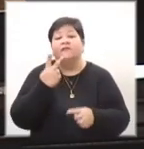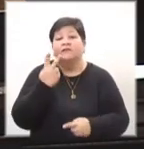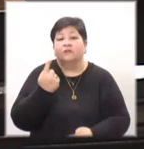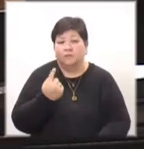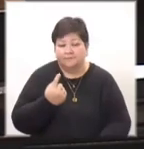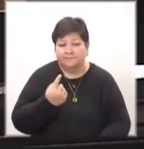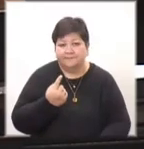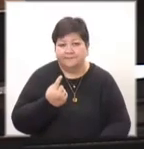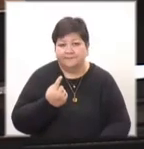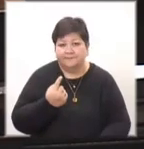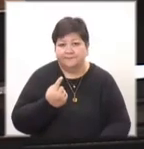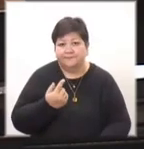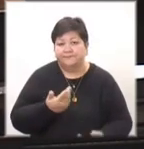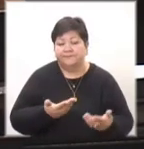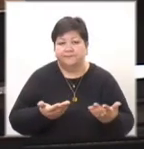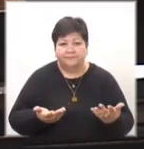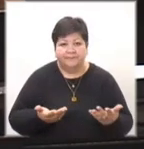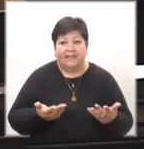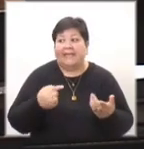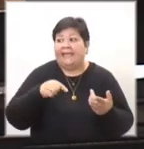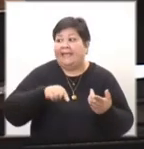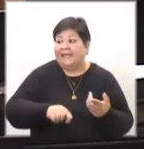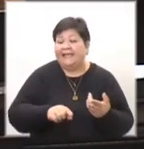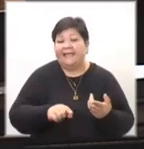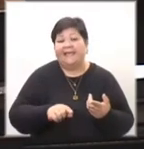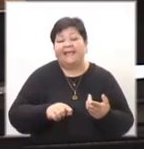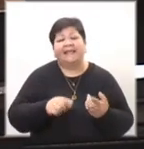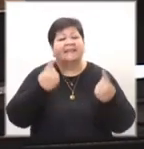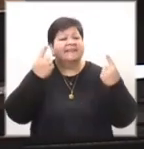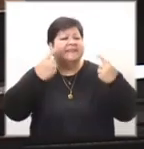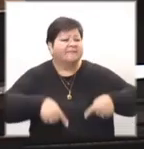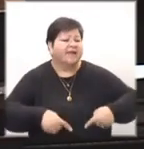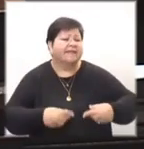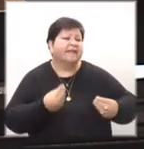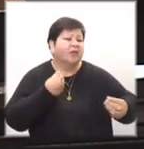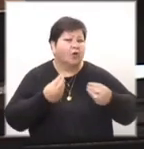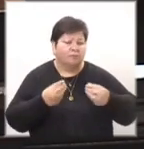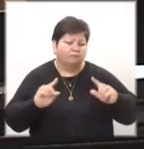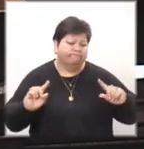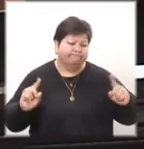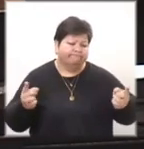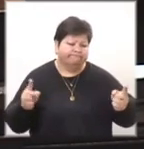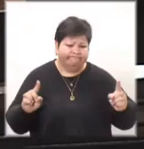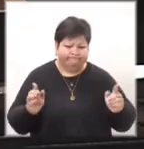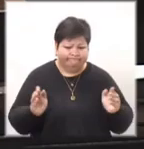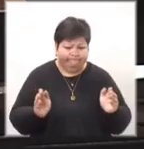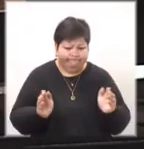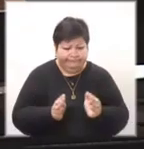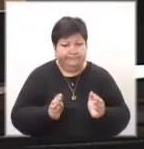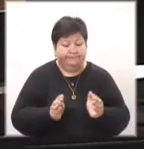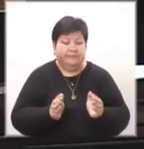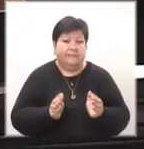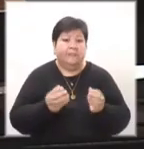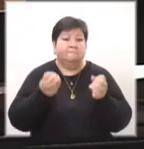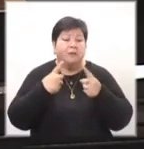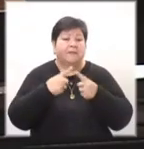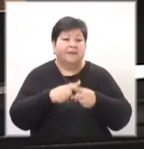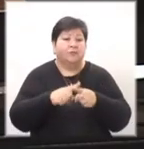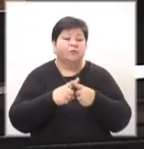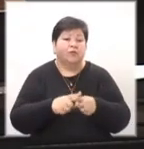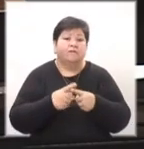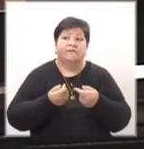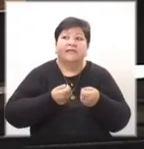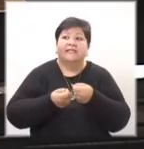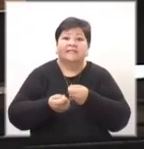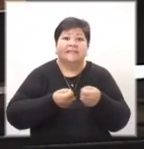XXI. El perímetro del debate se restringe aún más, pues la discusión del financiamiento de las